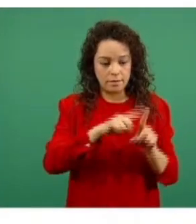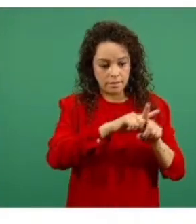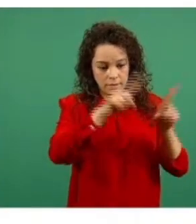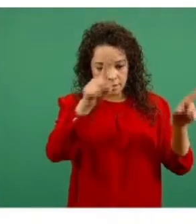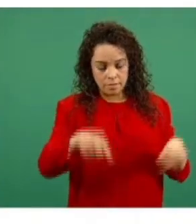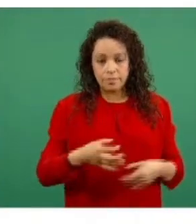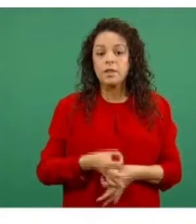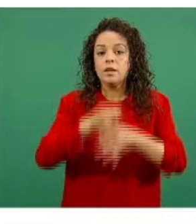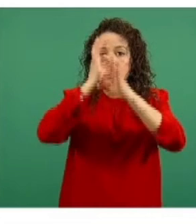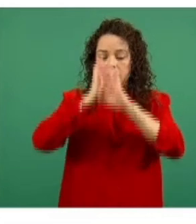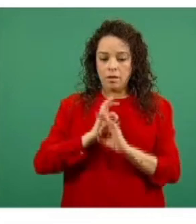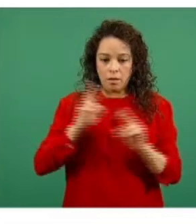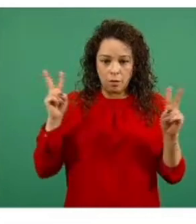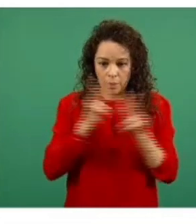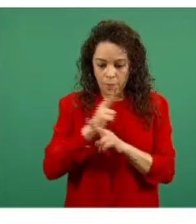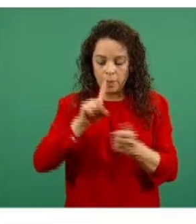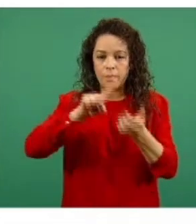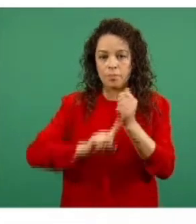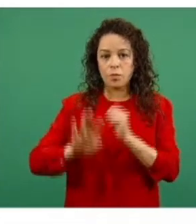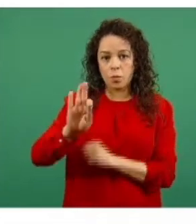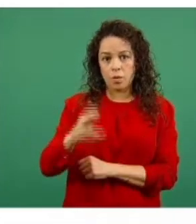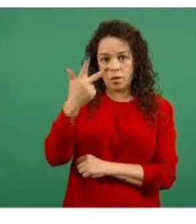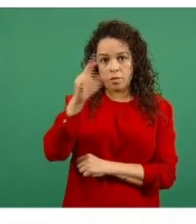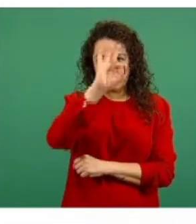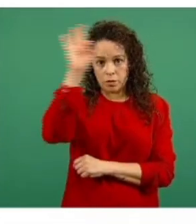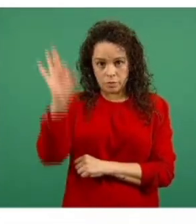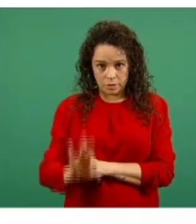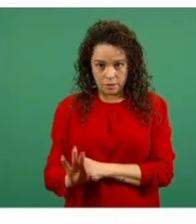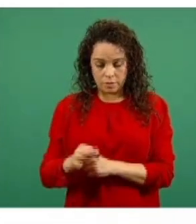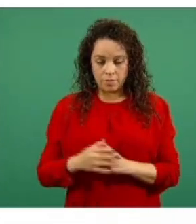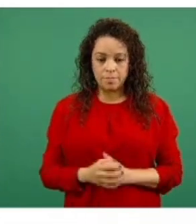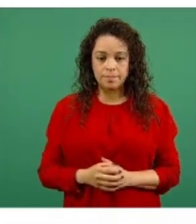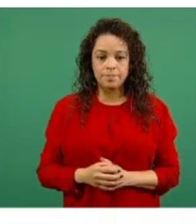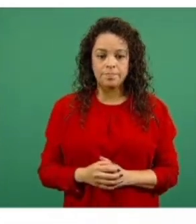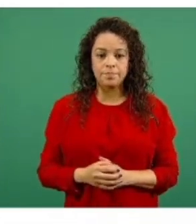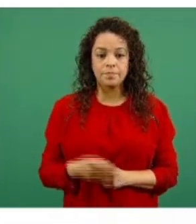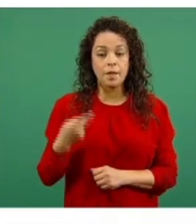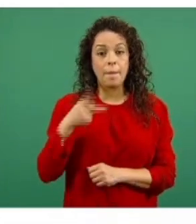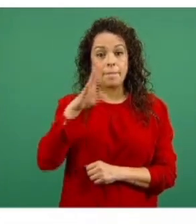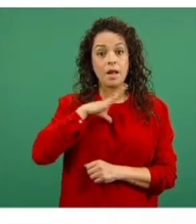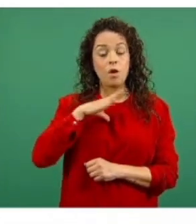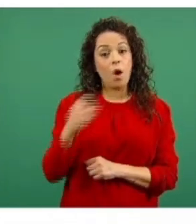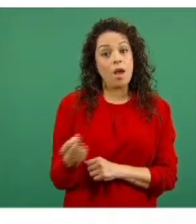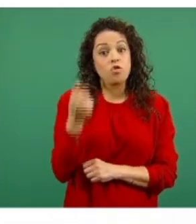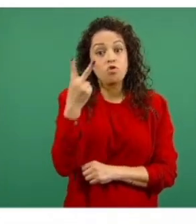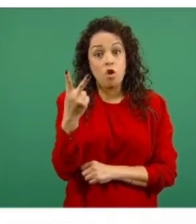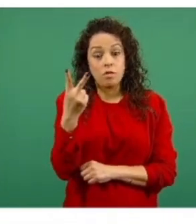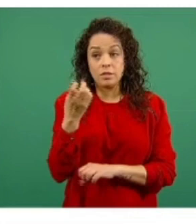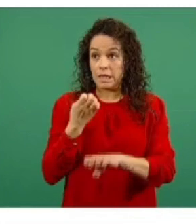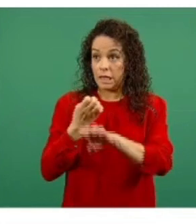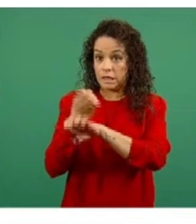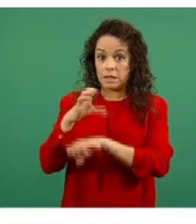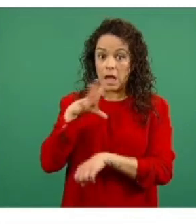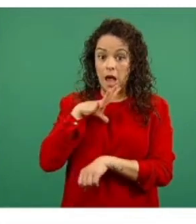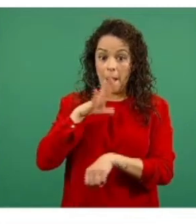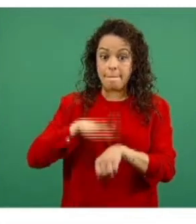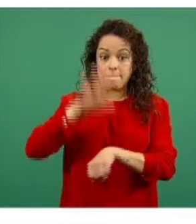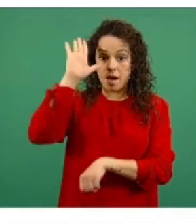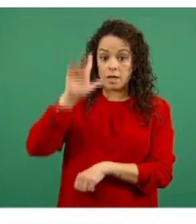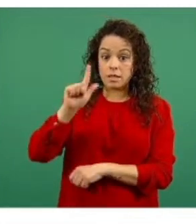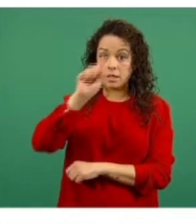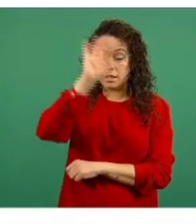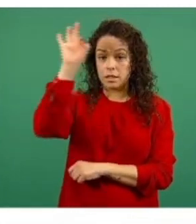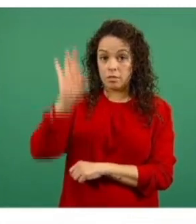el 48% a nivel nacional. Sin embargo, también hay 2 entidades federativas que tienen más del